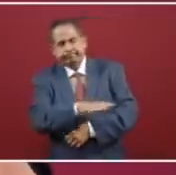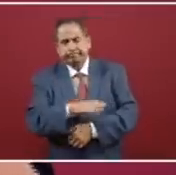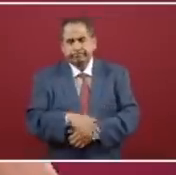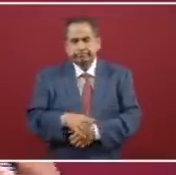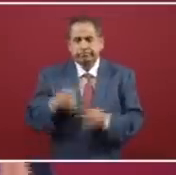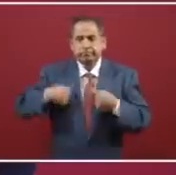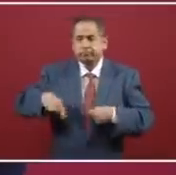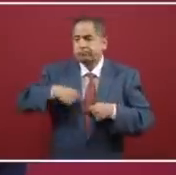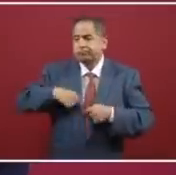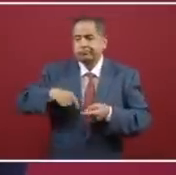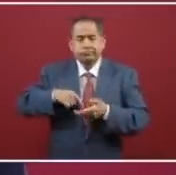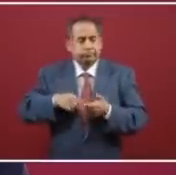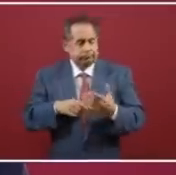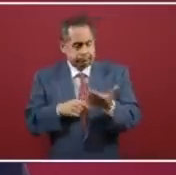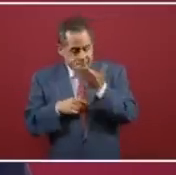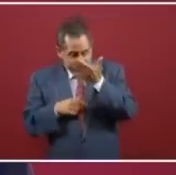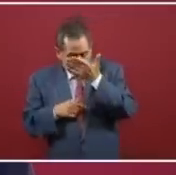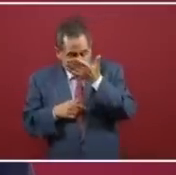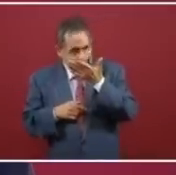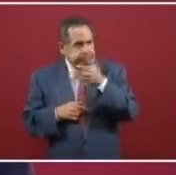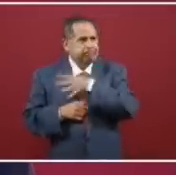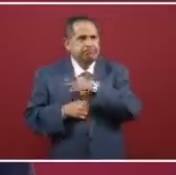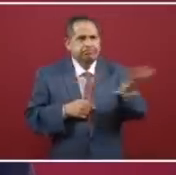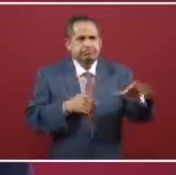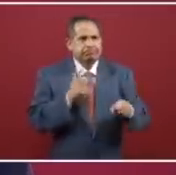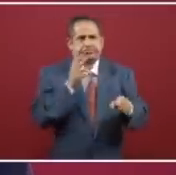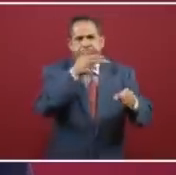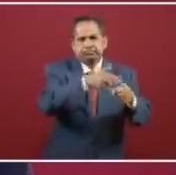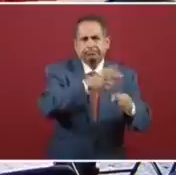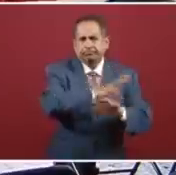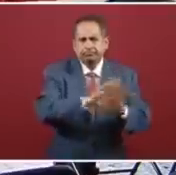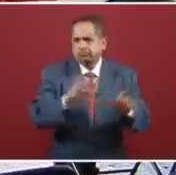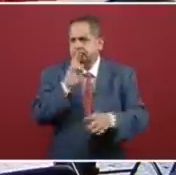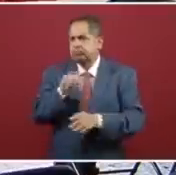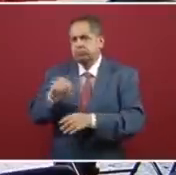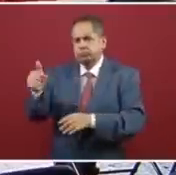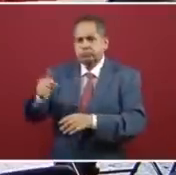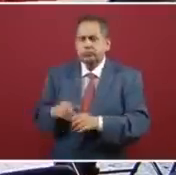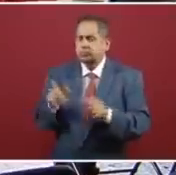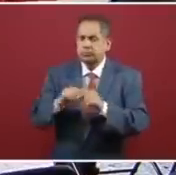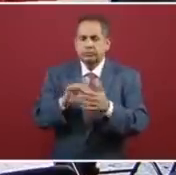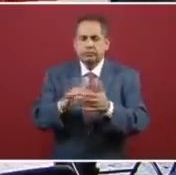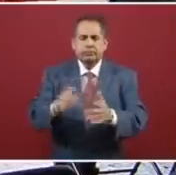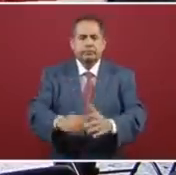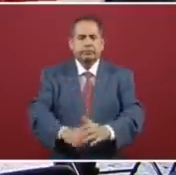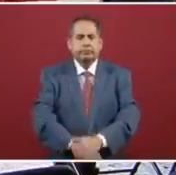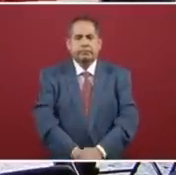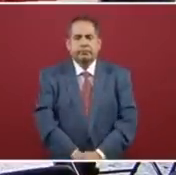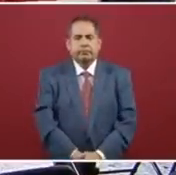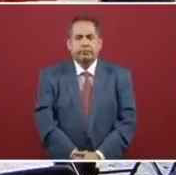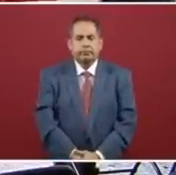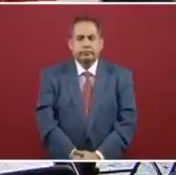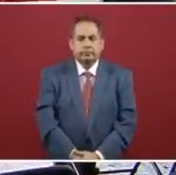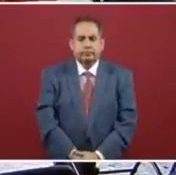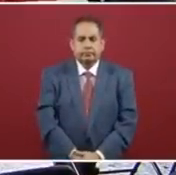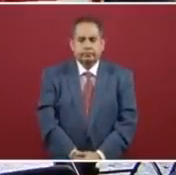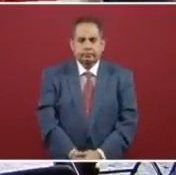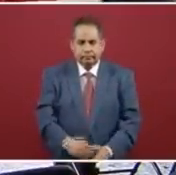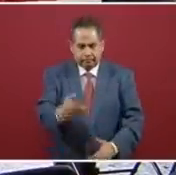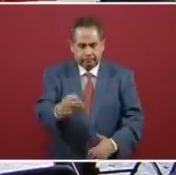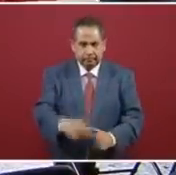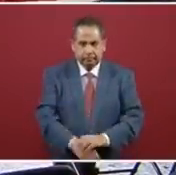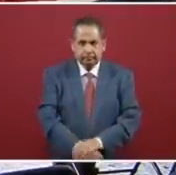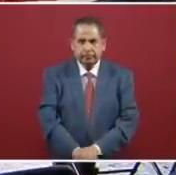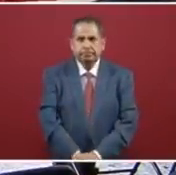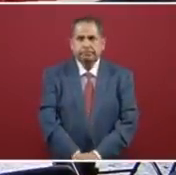consumidores somos los que finalmente vamos a decidir a regular el mercado muchas veces sí